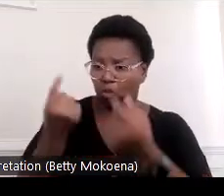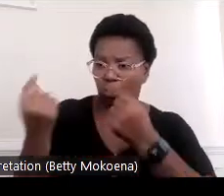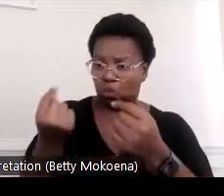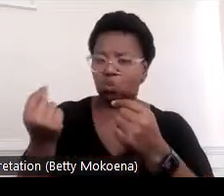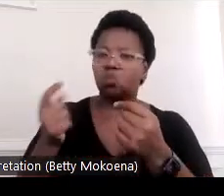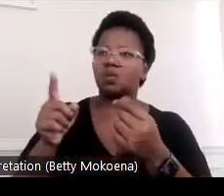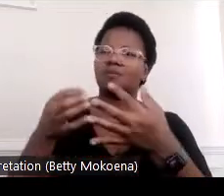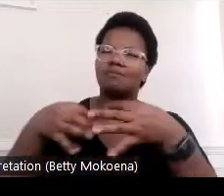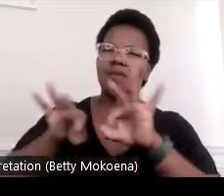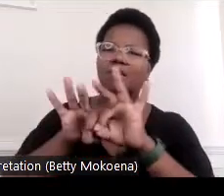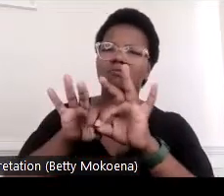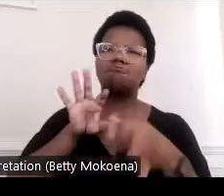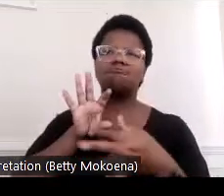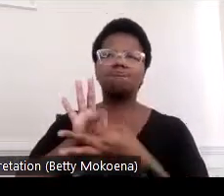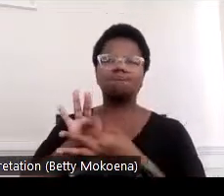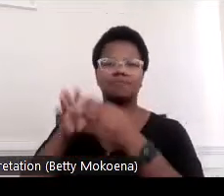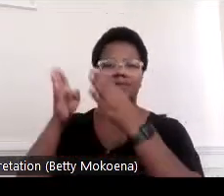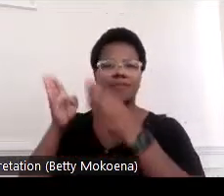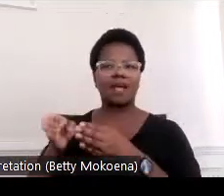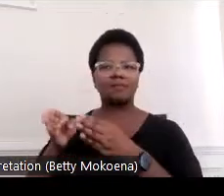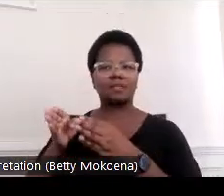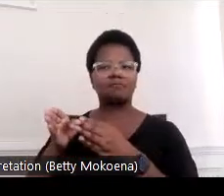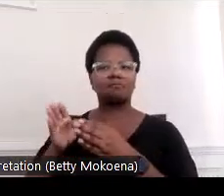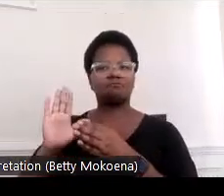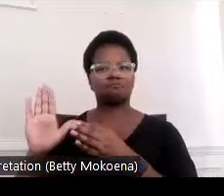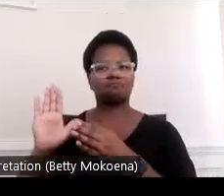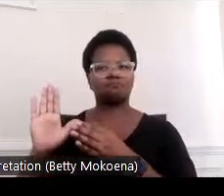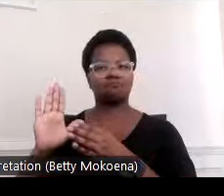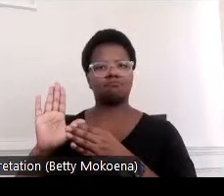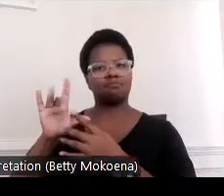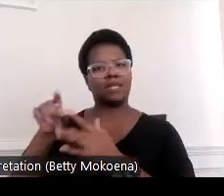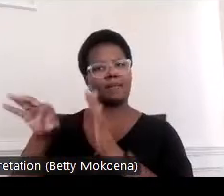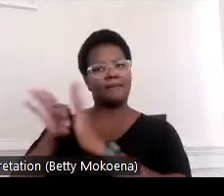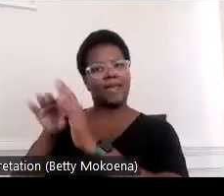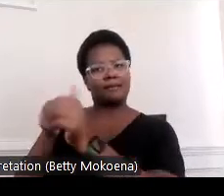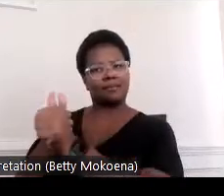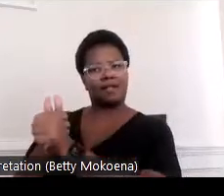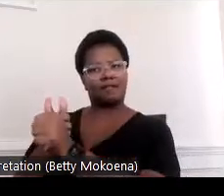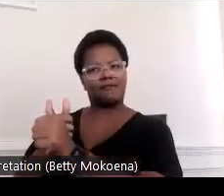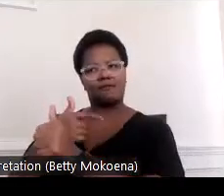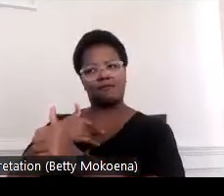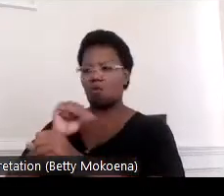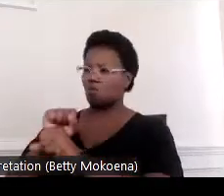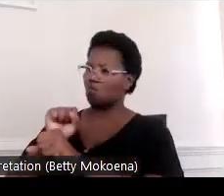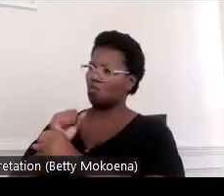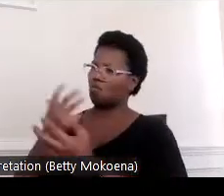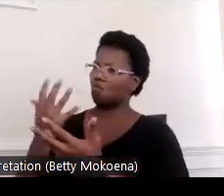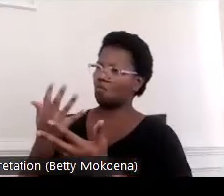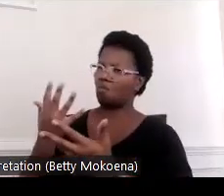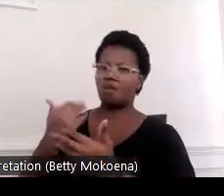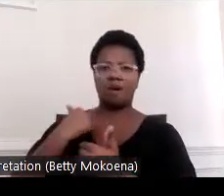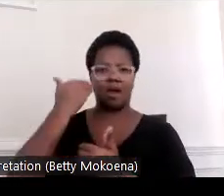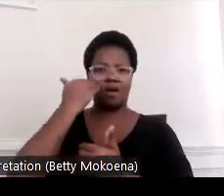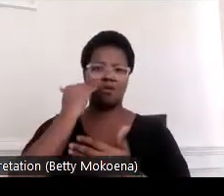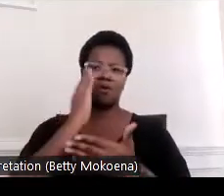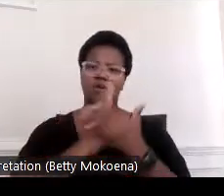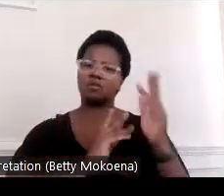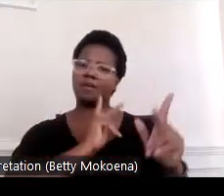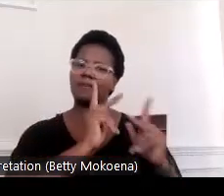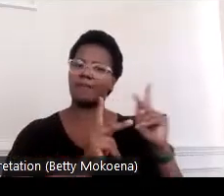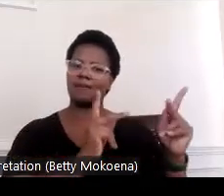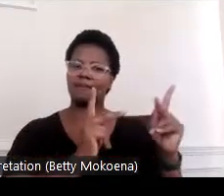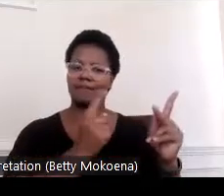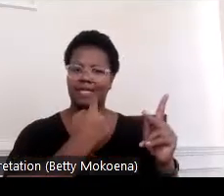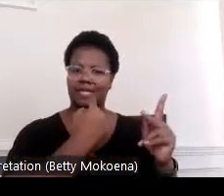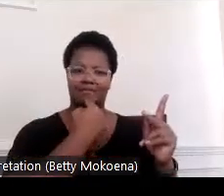o el trabajo trabajo que sea significativo significante a nosotros Por ejemplo yo conozco a muchos que tienen